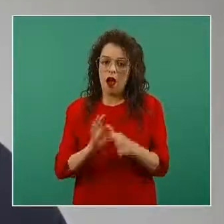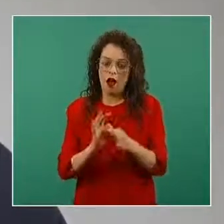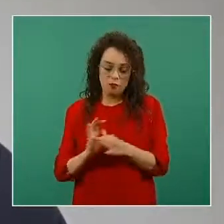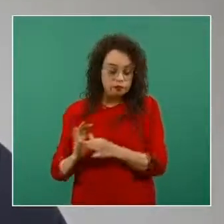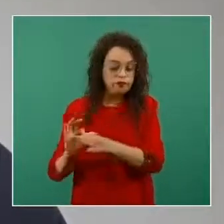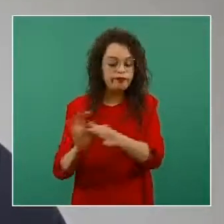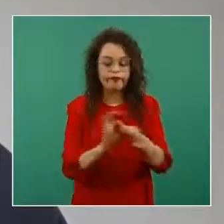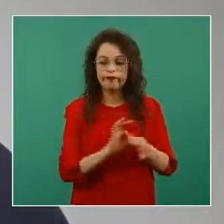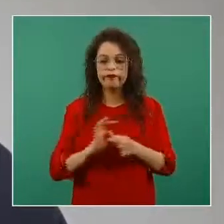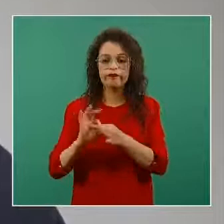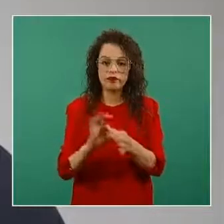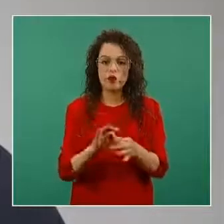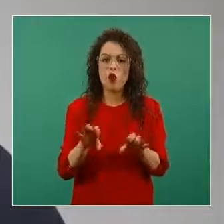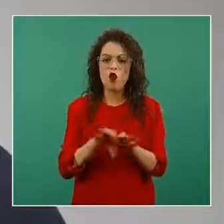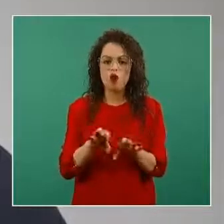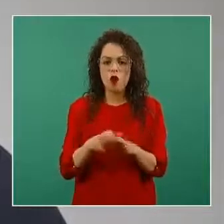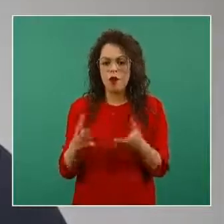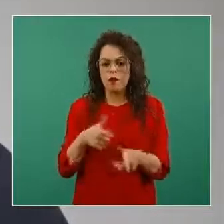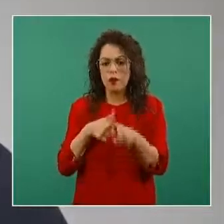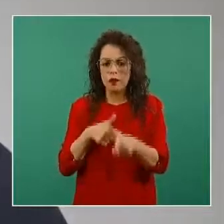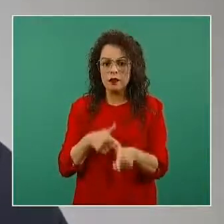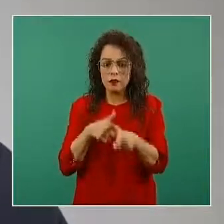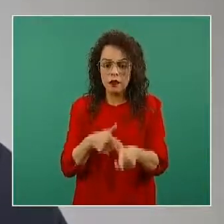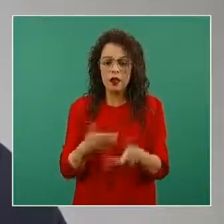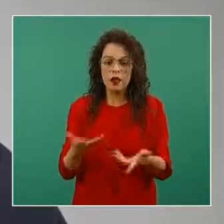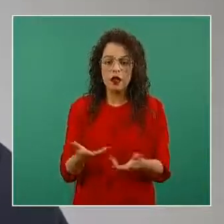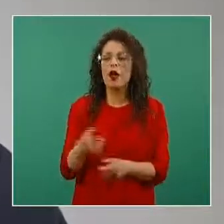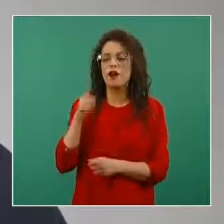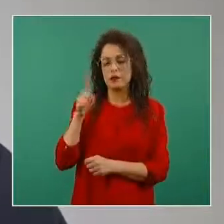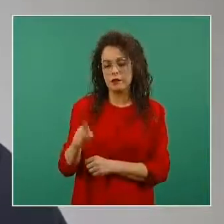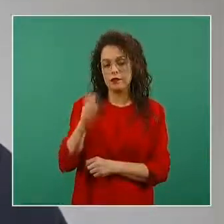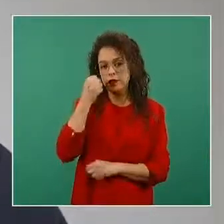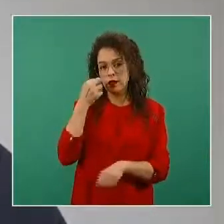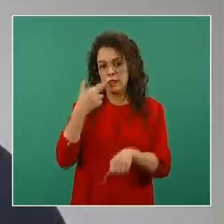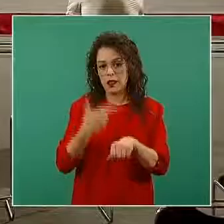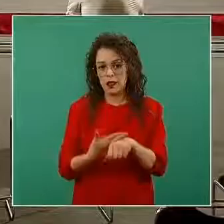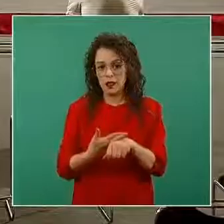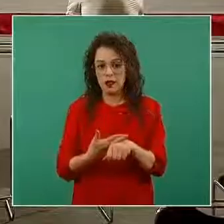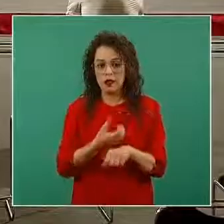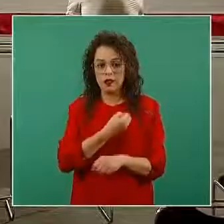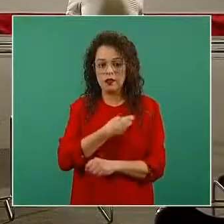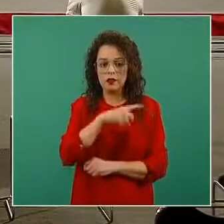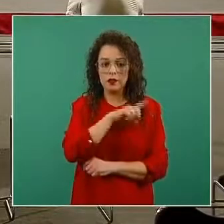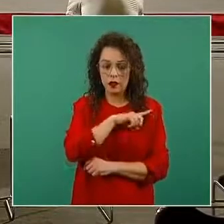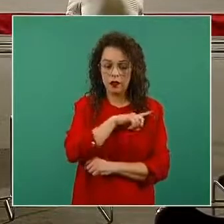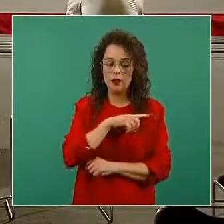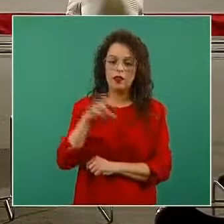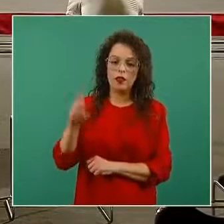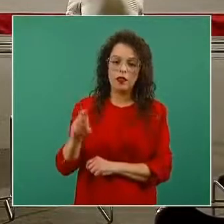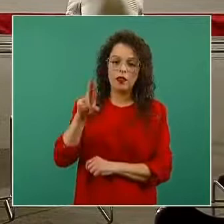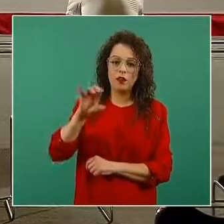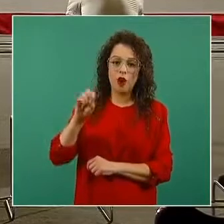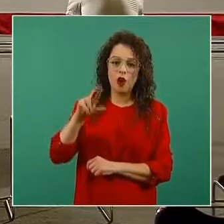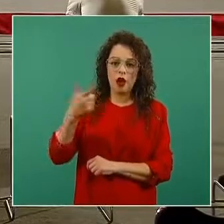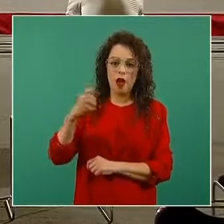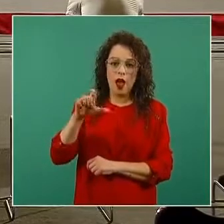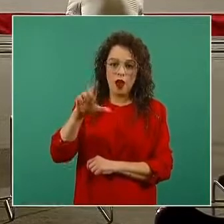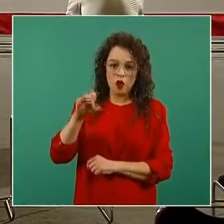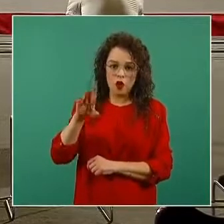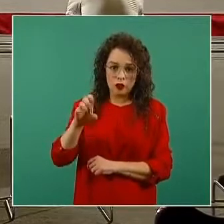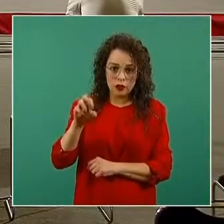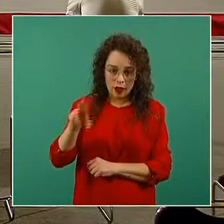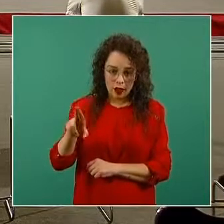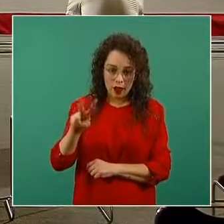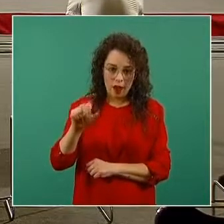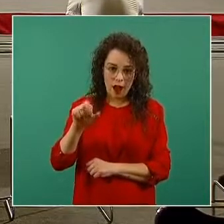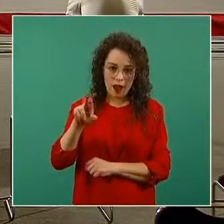pueda mantener es que el secretario de Salud de la Secretaría de Salud Federal, doctor Jorge Acoser Varela, en semanas